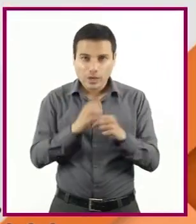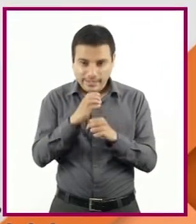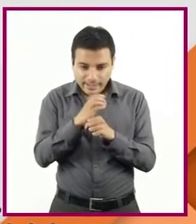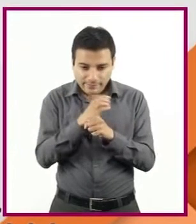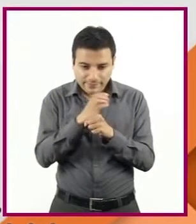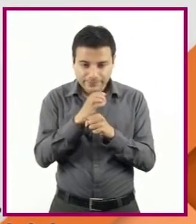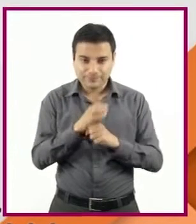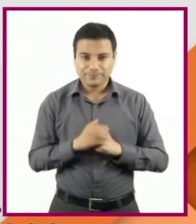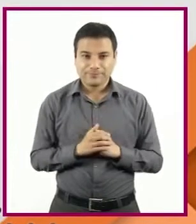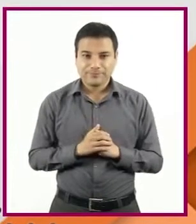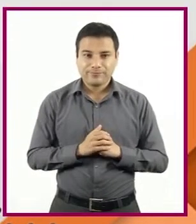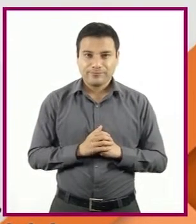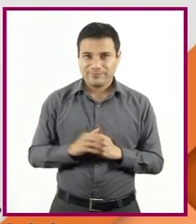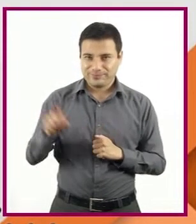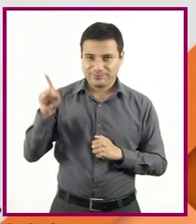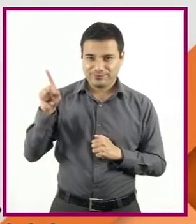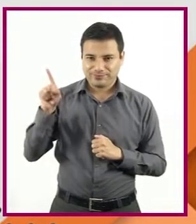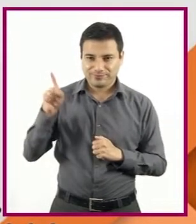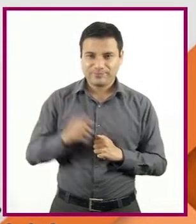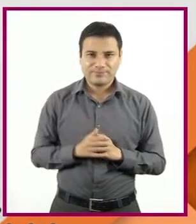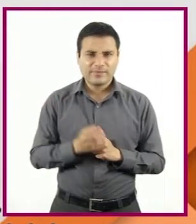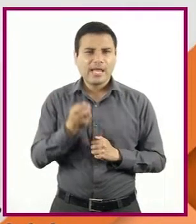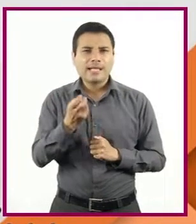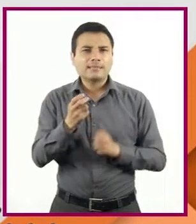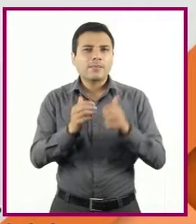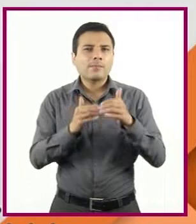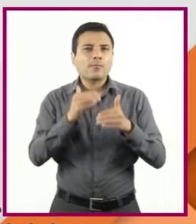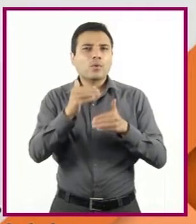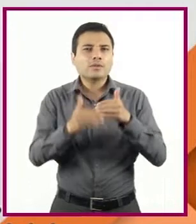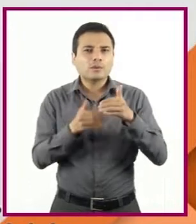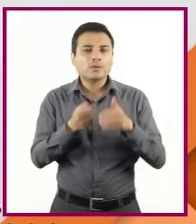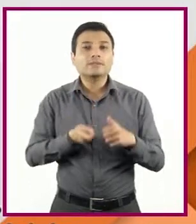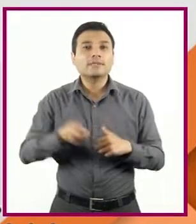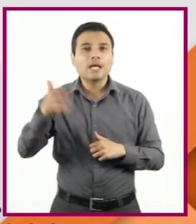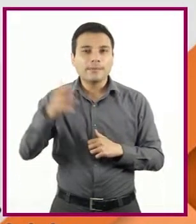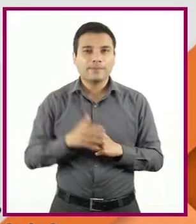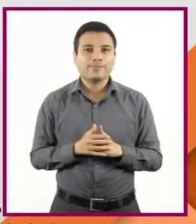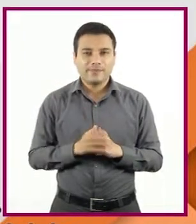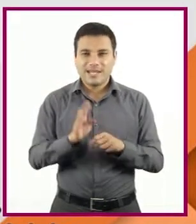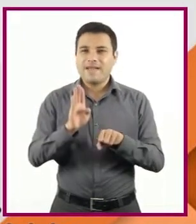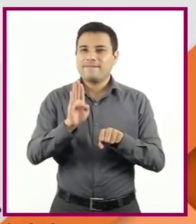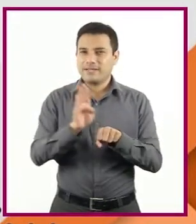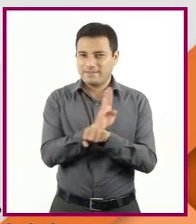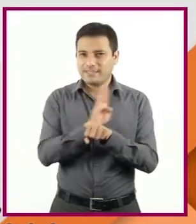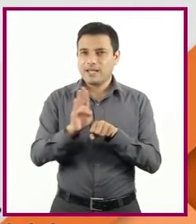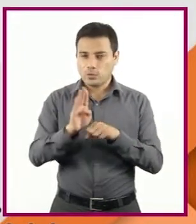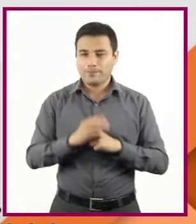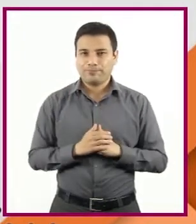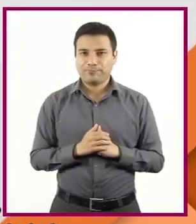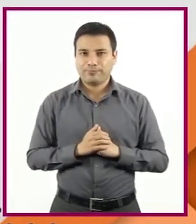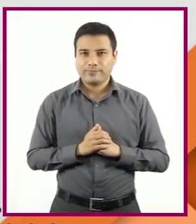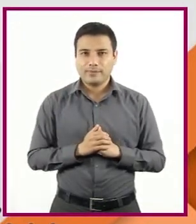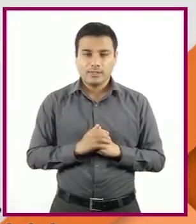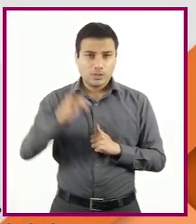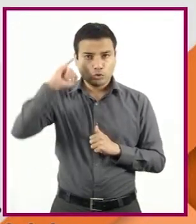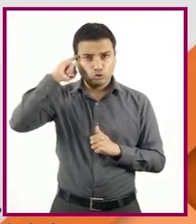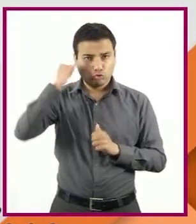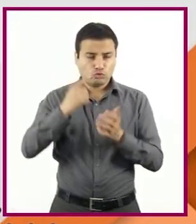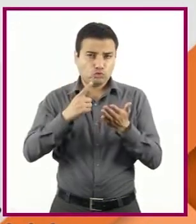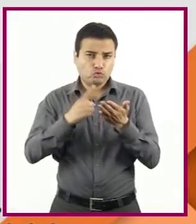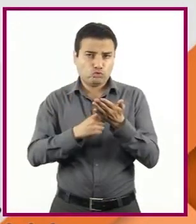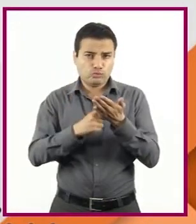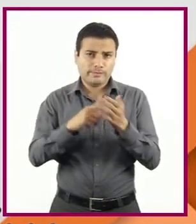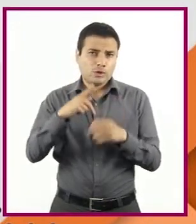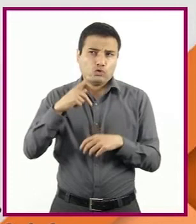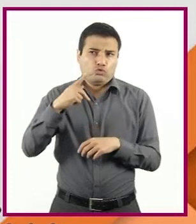caracteriza. A este proceso se le conoce como beneficiado. Entre los totonacos, la vainilla